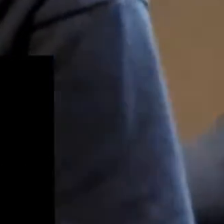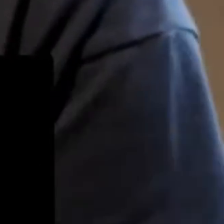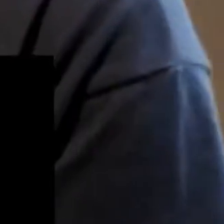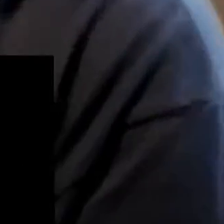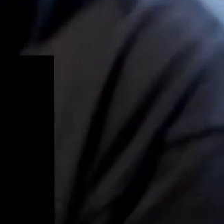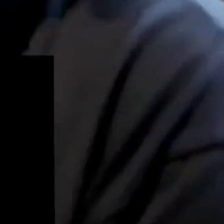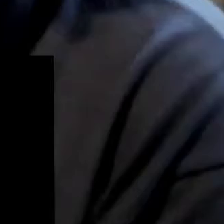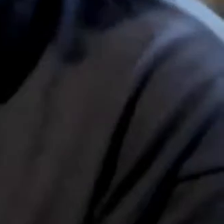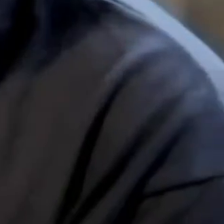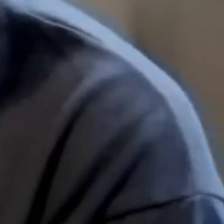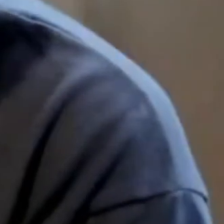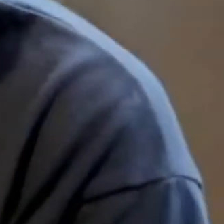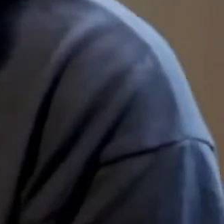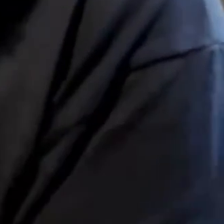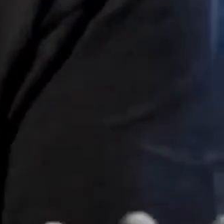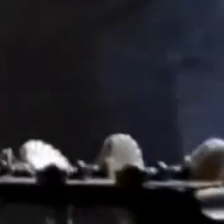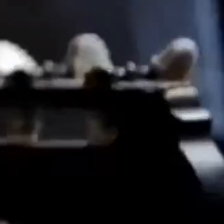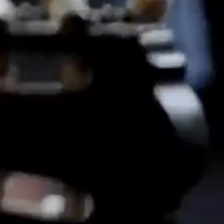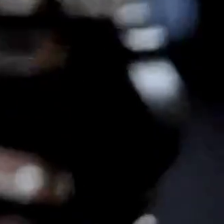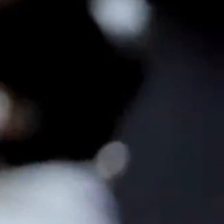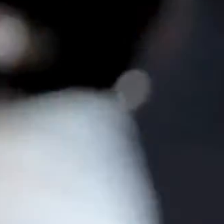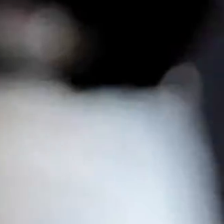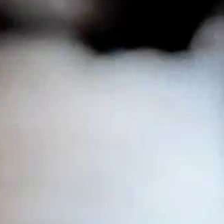de refalosas.